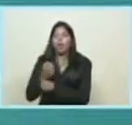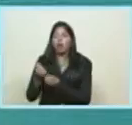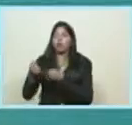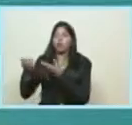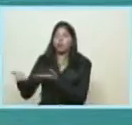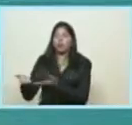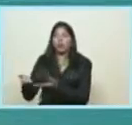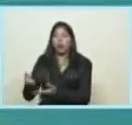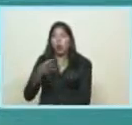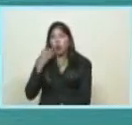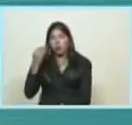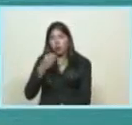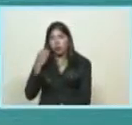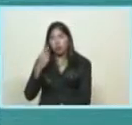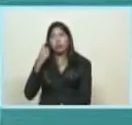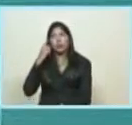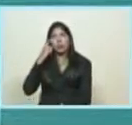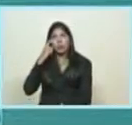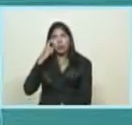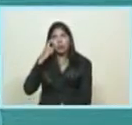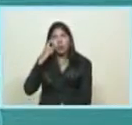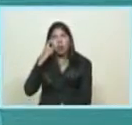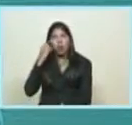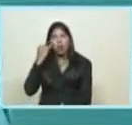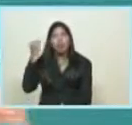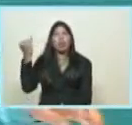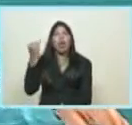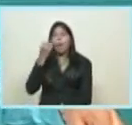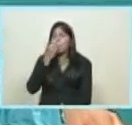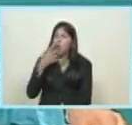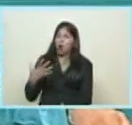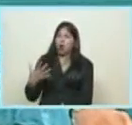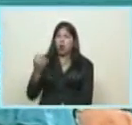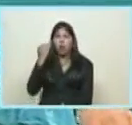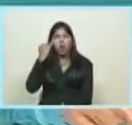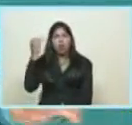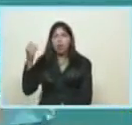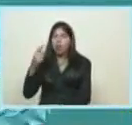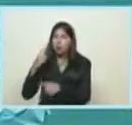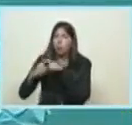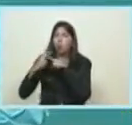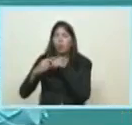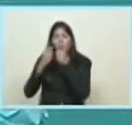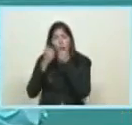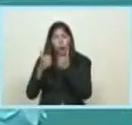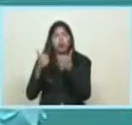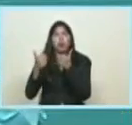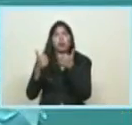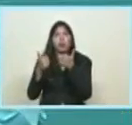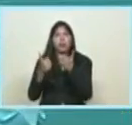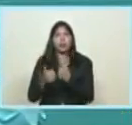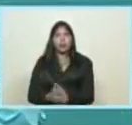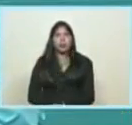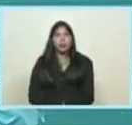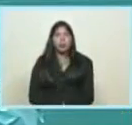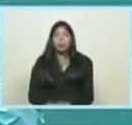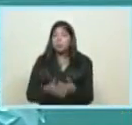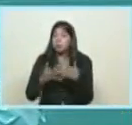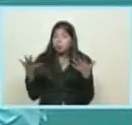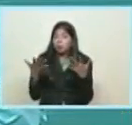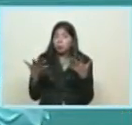Y nació un plan hermosísimo, muy hermoso, que es el